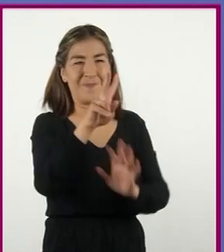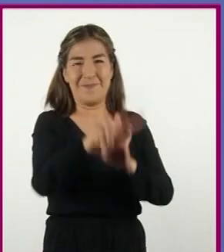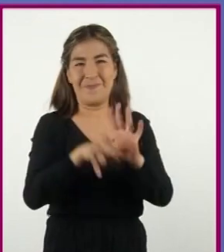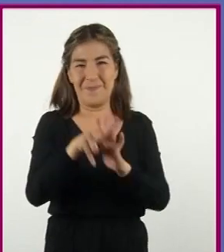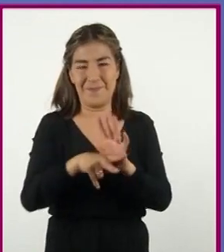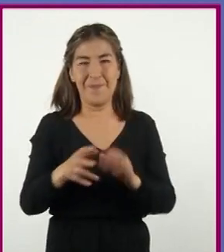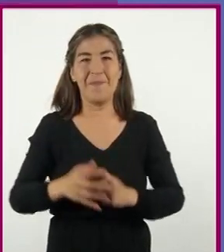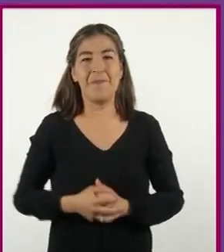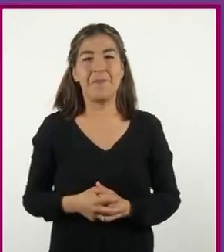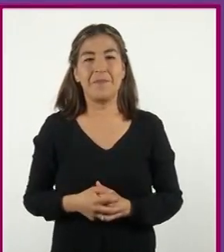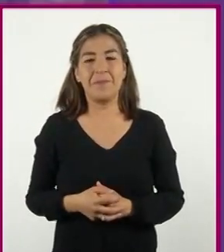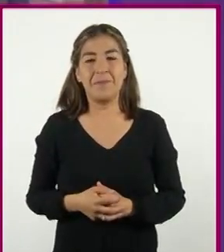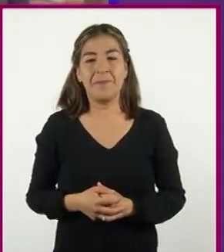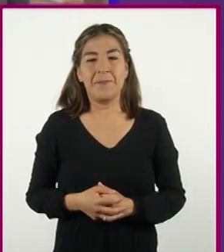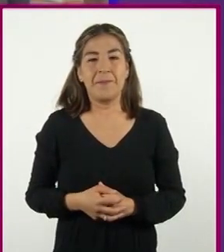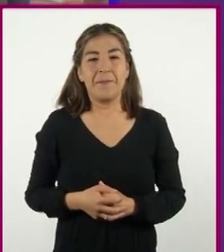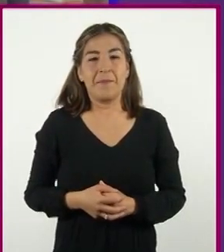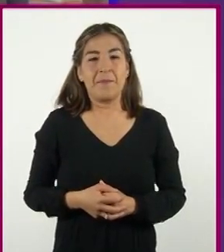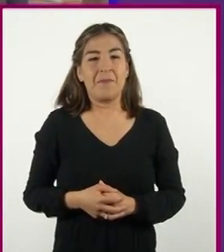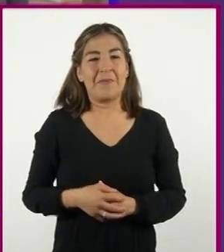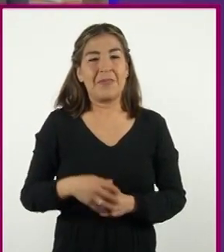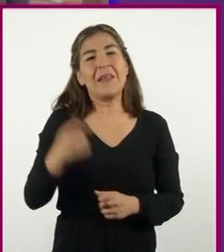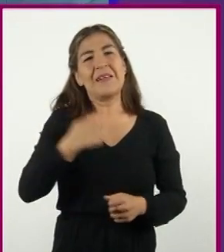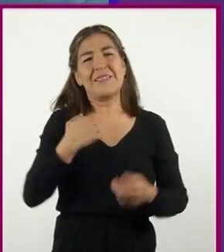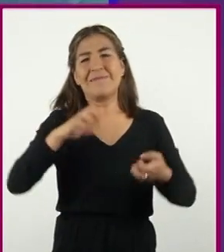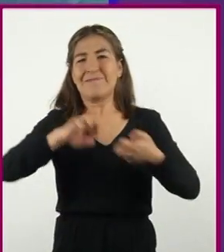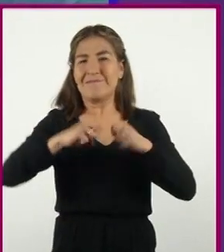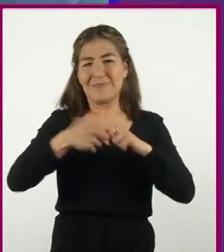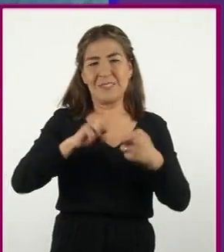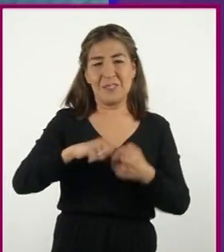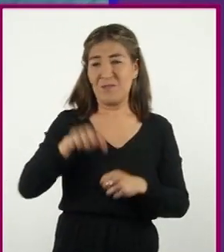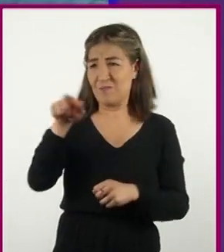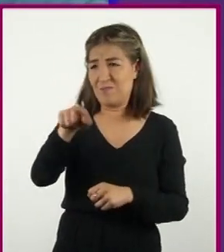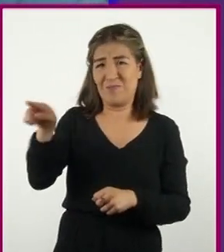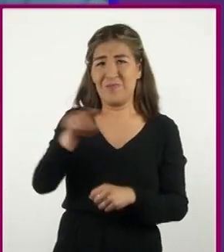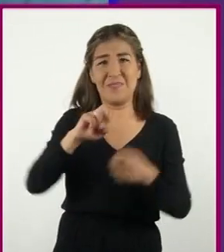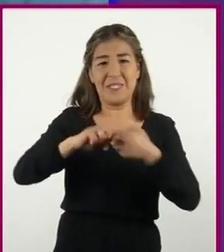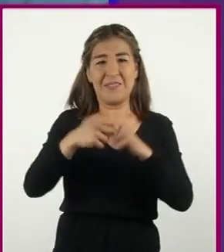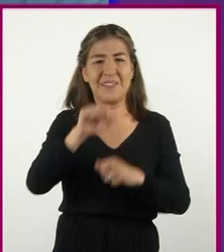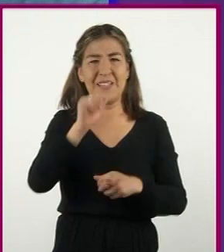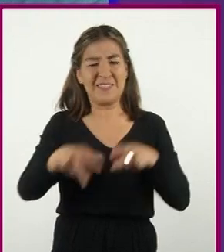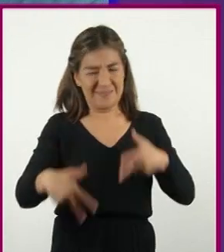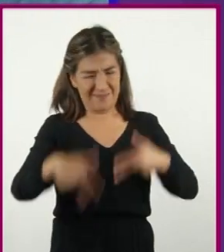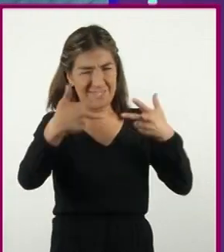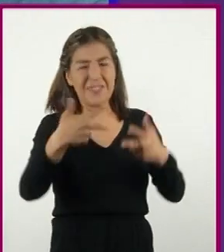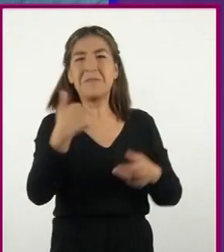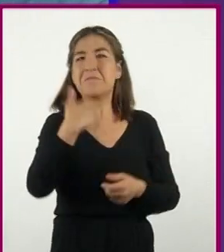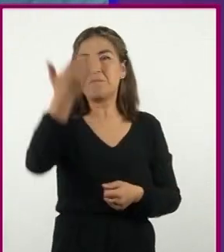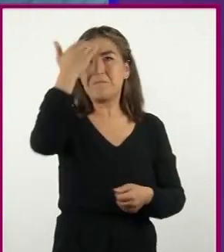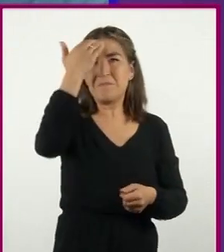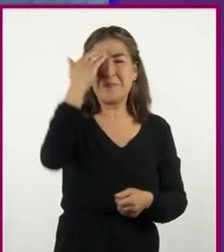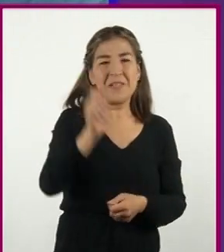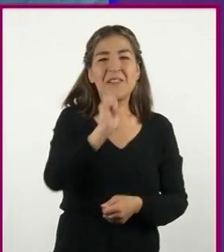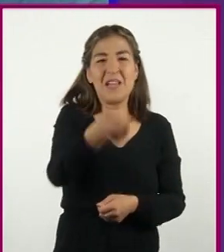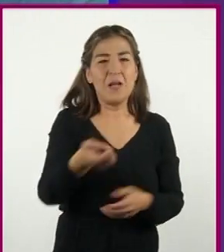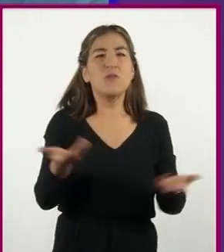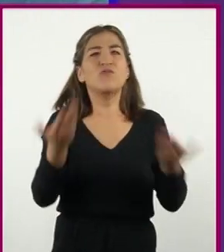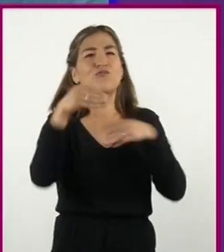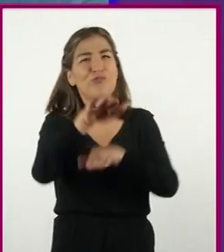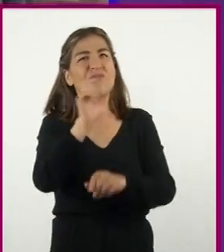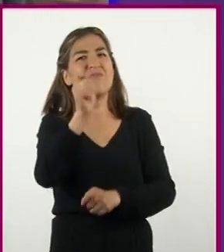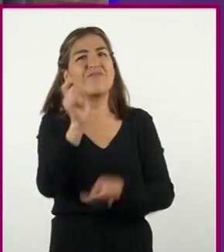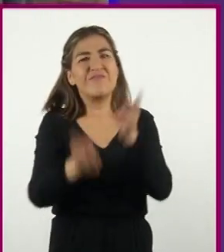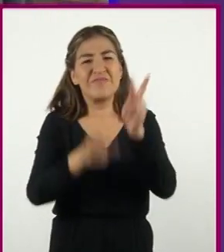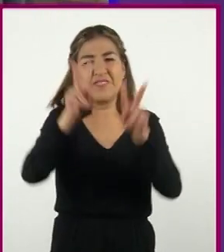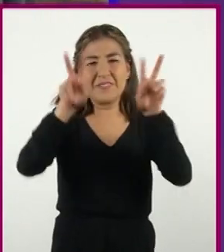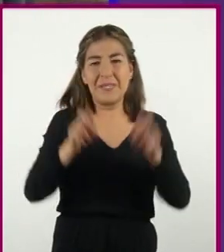cápsula. Estoy nervioso, ¿ustedes no? Hacer una videollamada con alguien que no conozco. No sé de qué vamos a hablar.